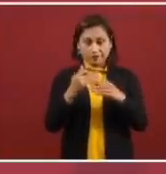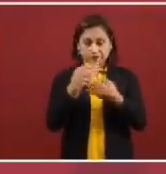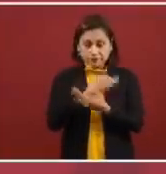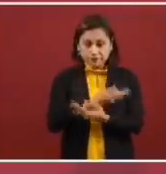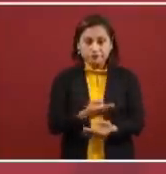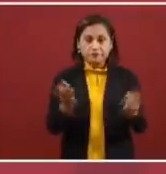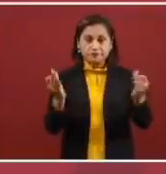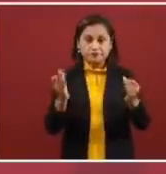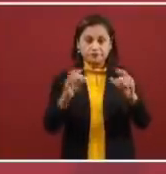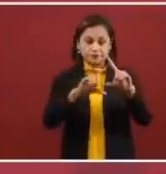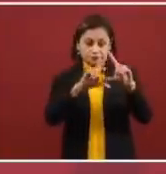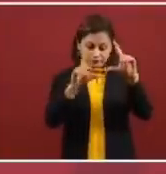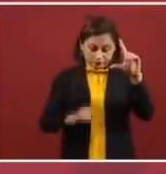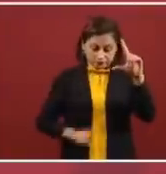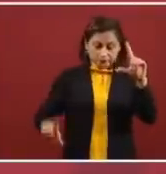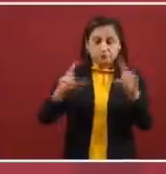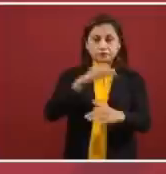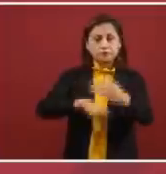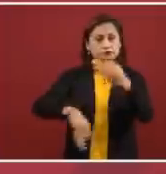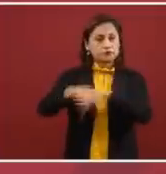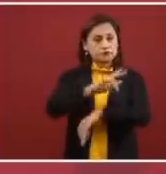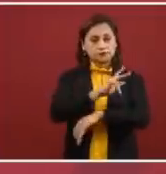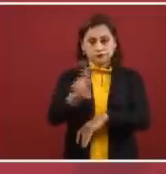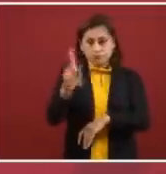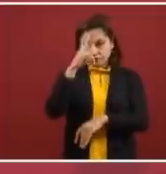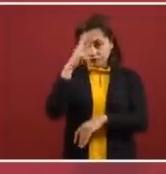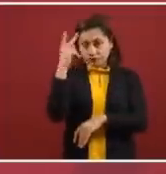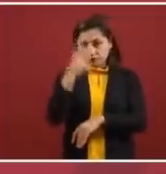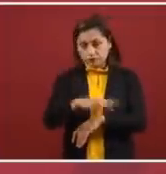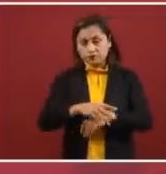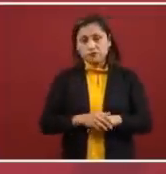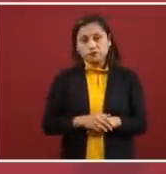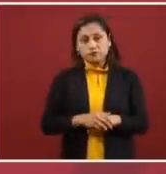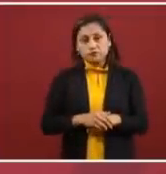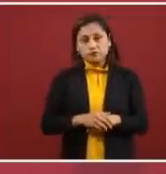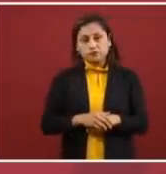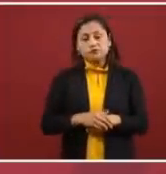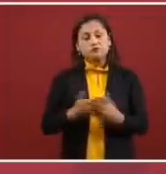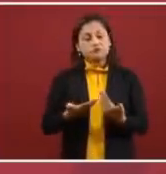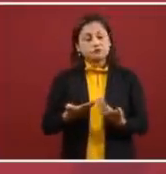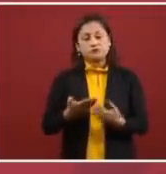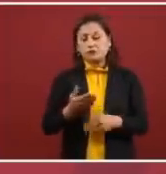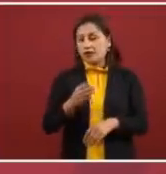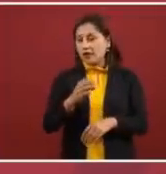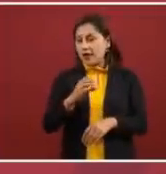todos los mexicanos y de manera especial a los sinaloenses